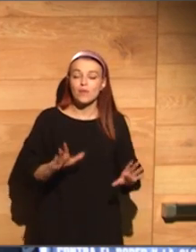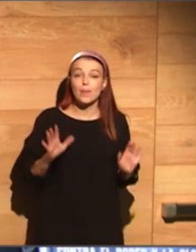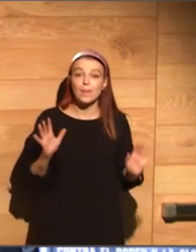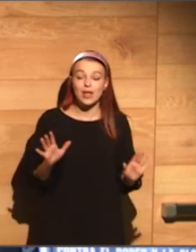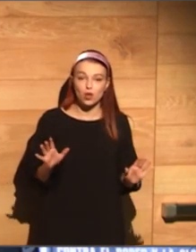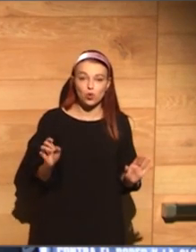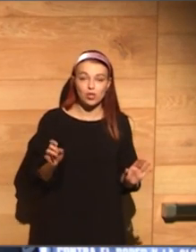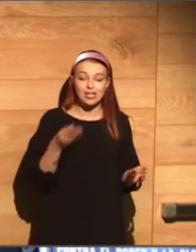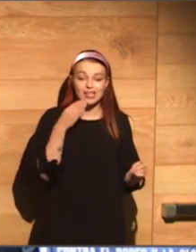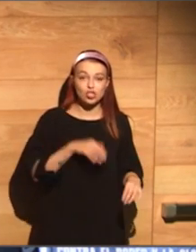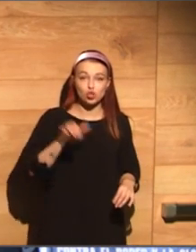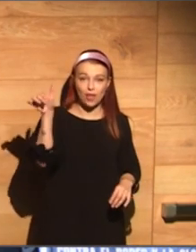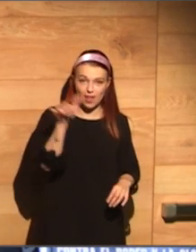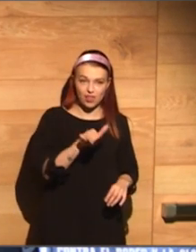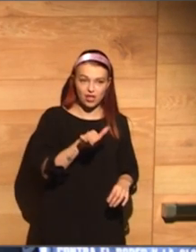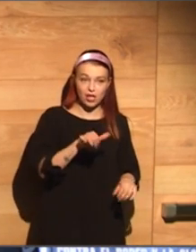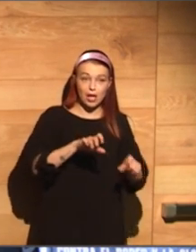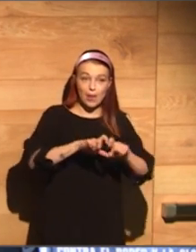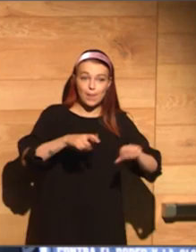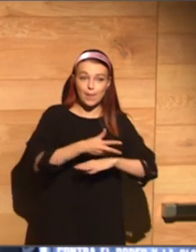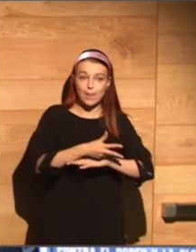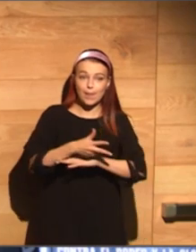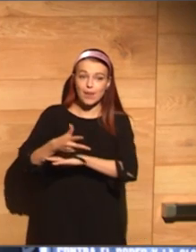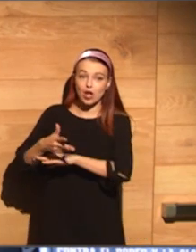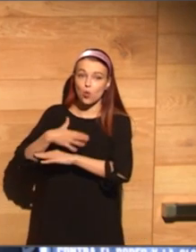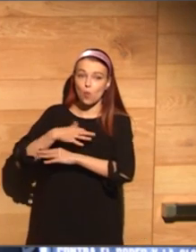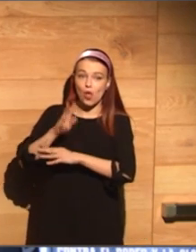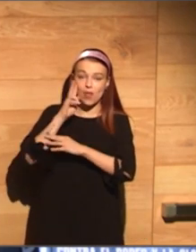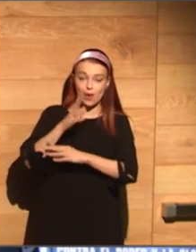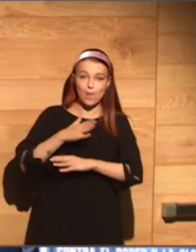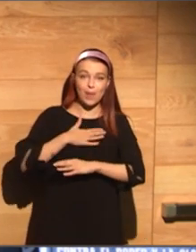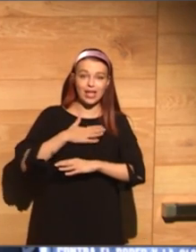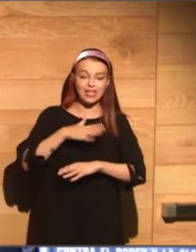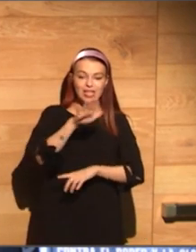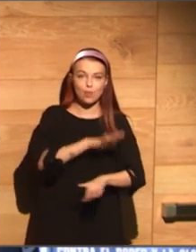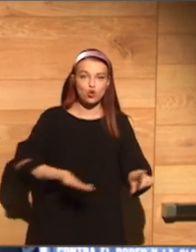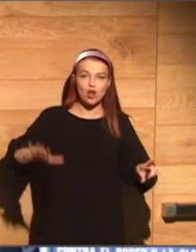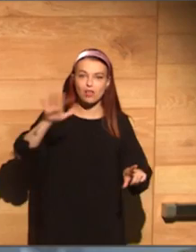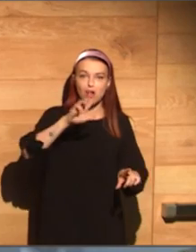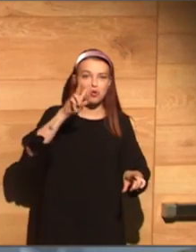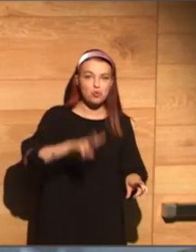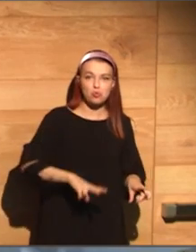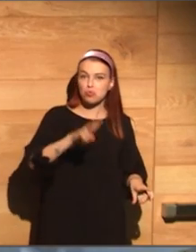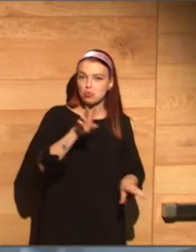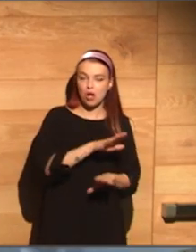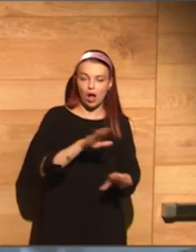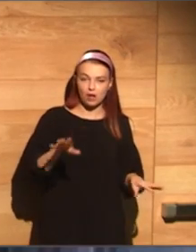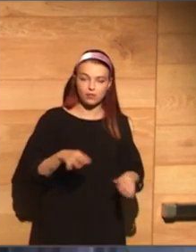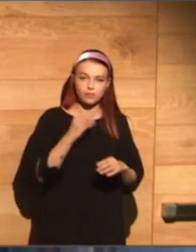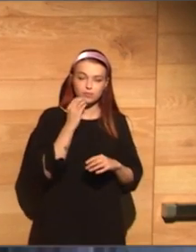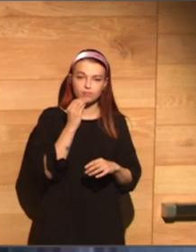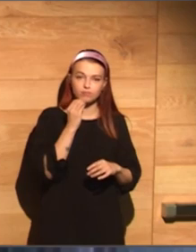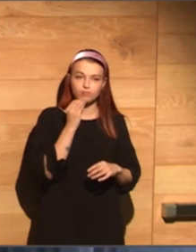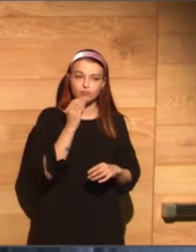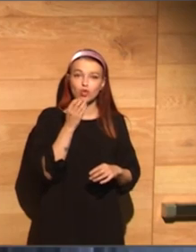de verdad, se han creado planos como los que se pueden ver en Patrimonio Nacional, sin que nadie se diera cuenta. El duelo, por ejemplo, es absolutamente